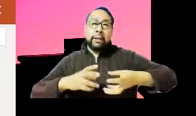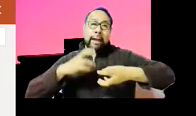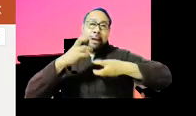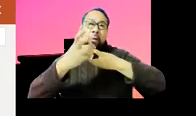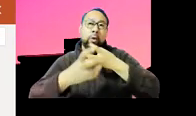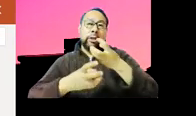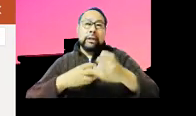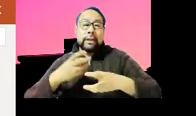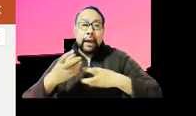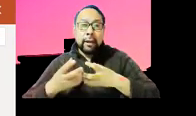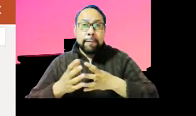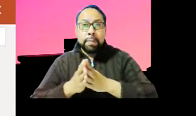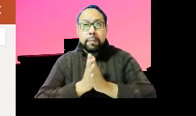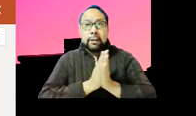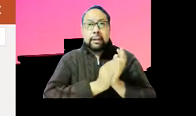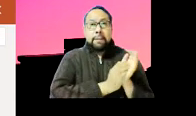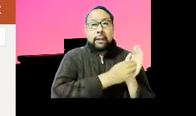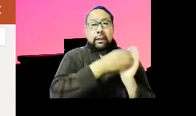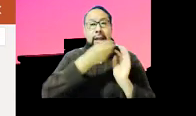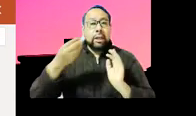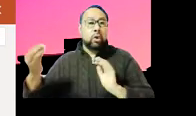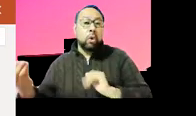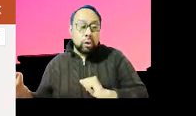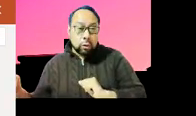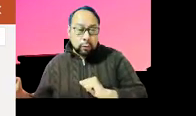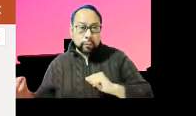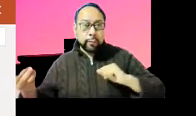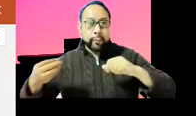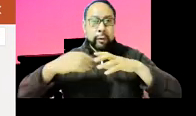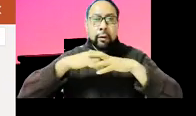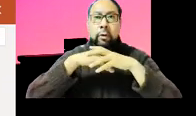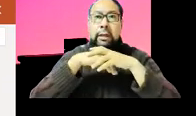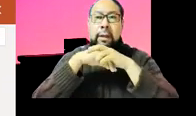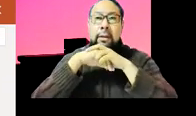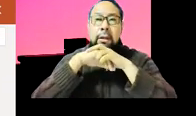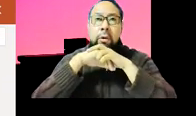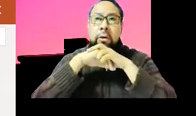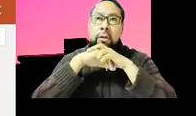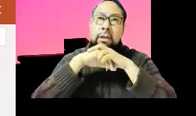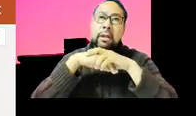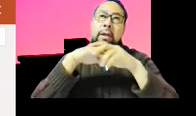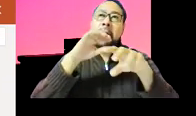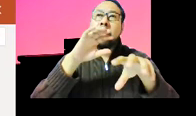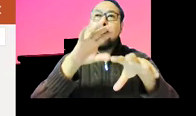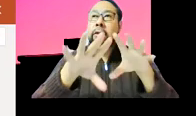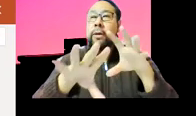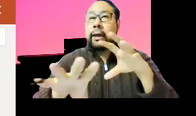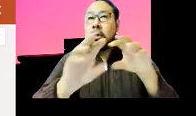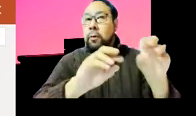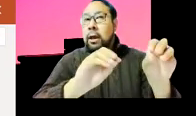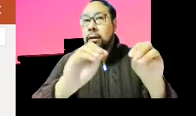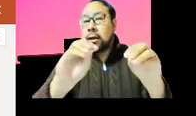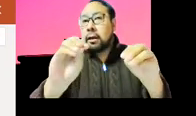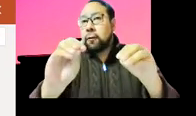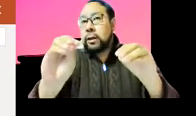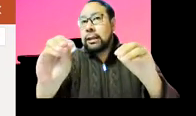saber convencer, hay que saber utilizar precisamente el discurso. Muchas veces luego nos dicen, es que para poder esto y